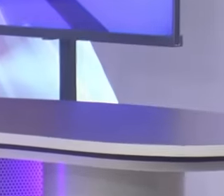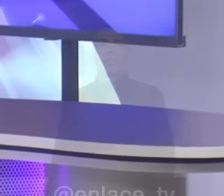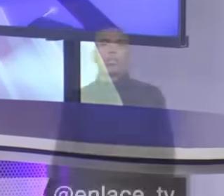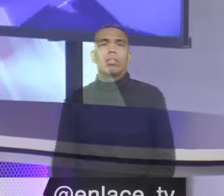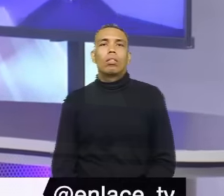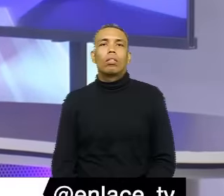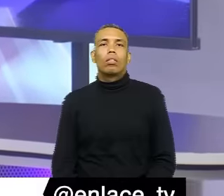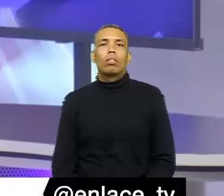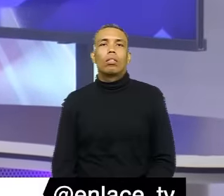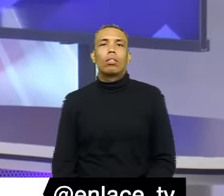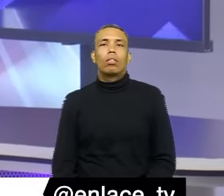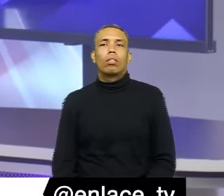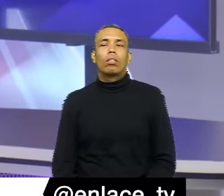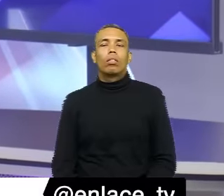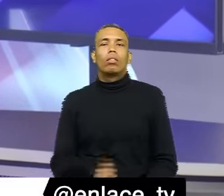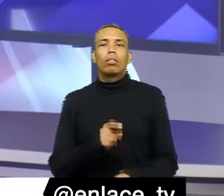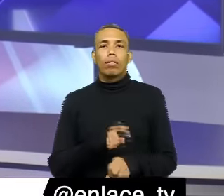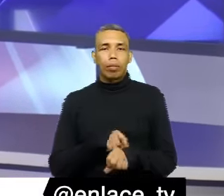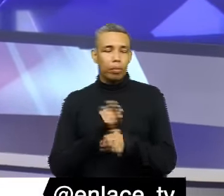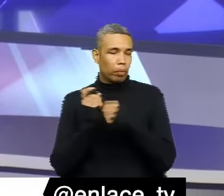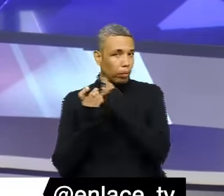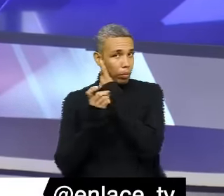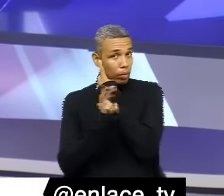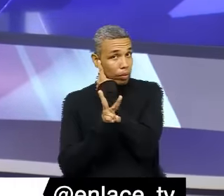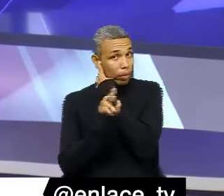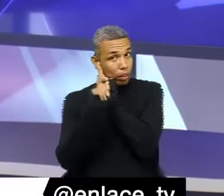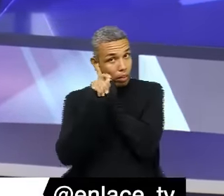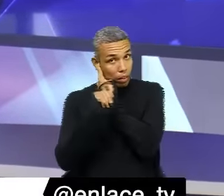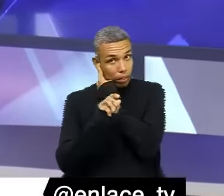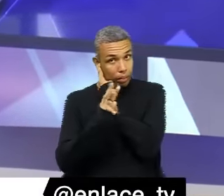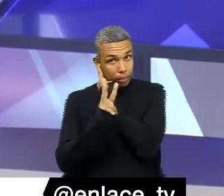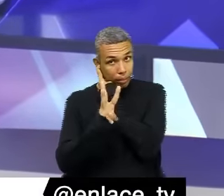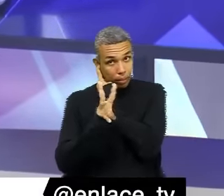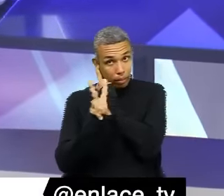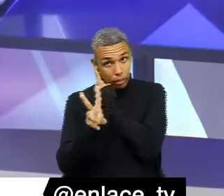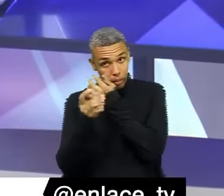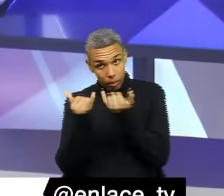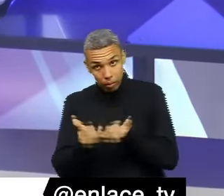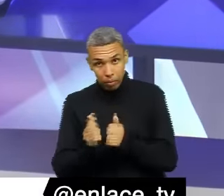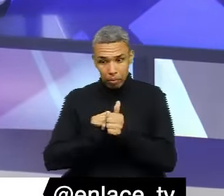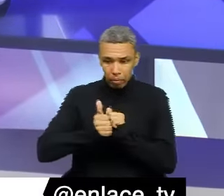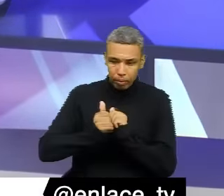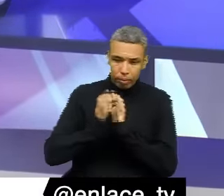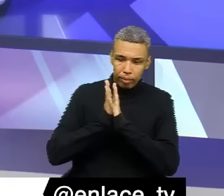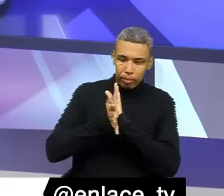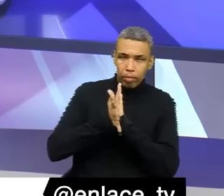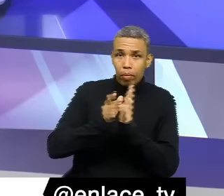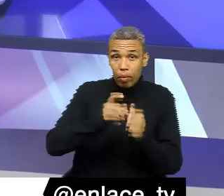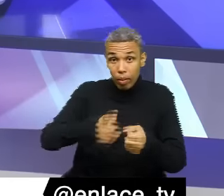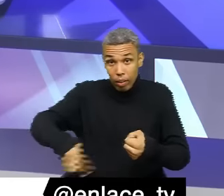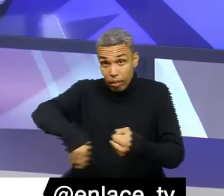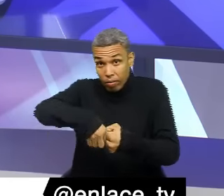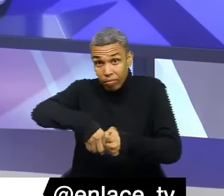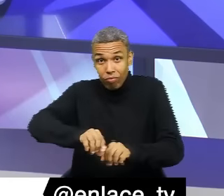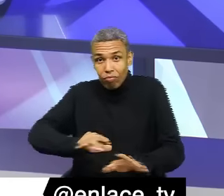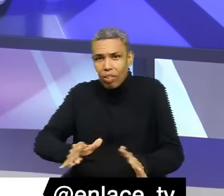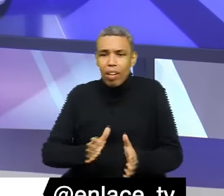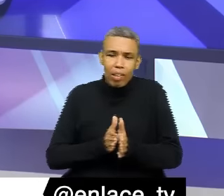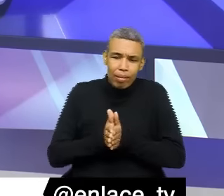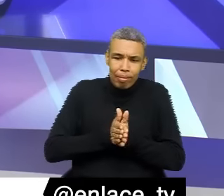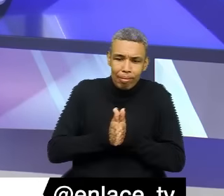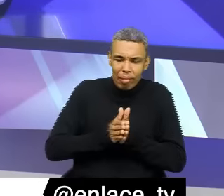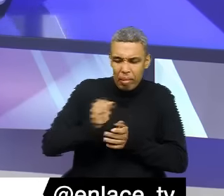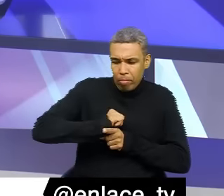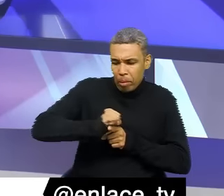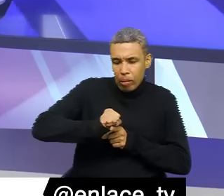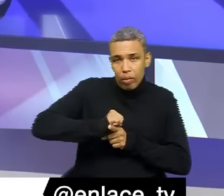Del mediodía, 32 minutos y continuamos con información deportiva. La máquina amarilla encendió motores para lo que será el partido de la última fecha de la Liga